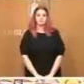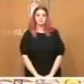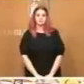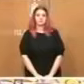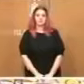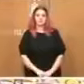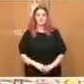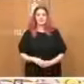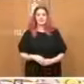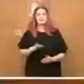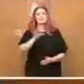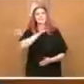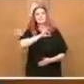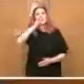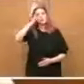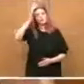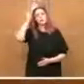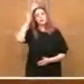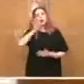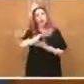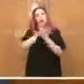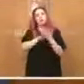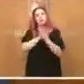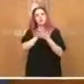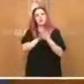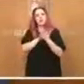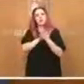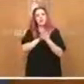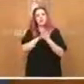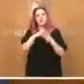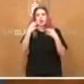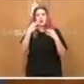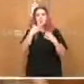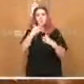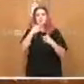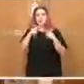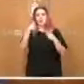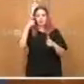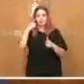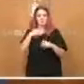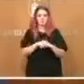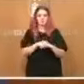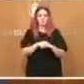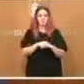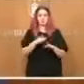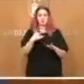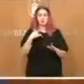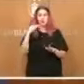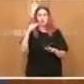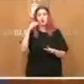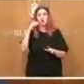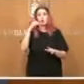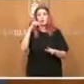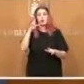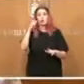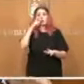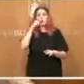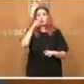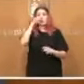Hablaba el señor Rubio de populismo e irreflexión. Señor Rubio, junio del 2016, le